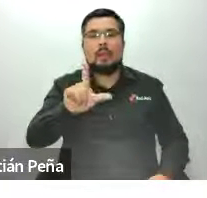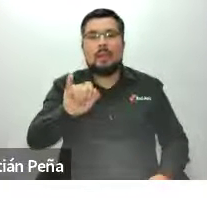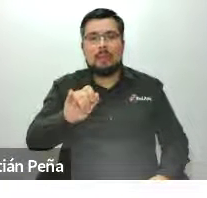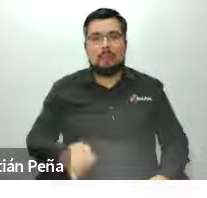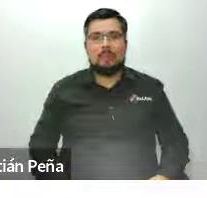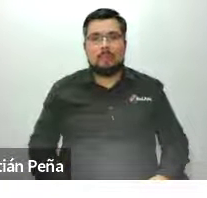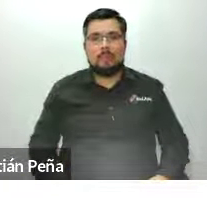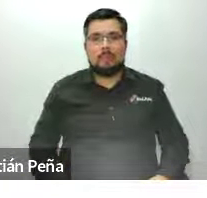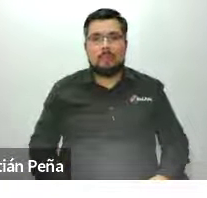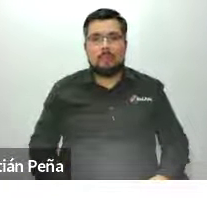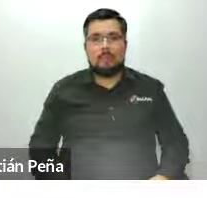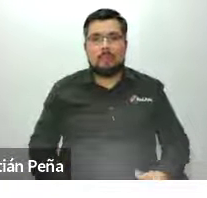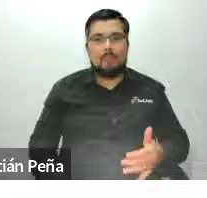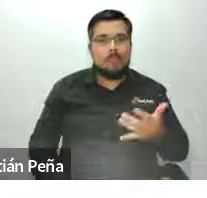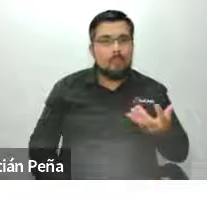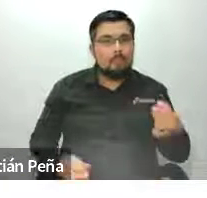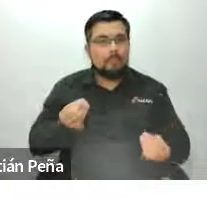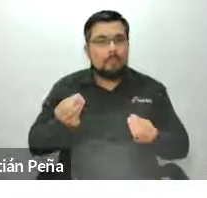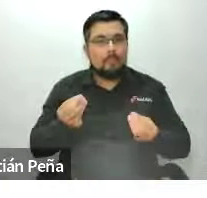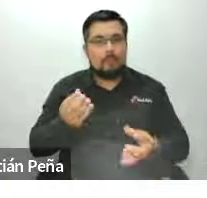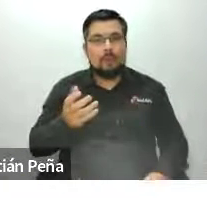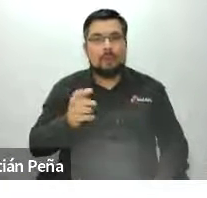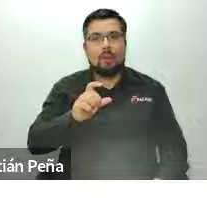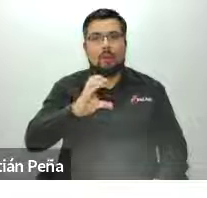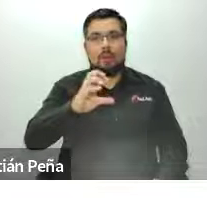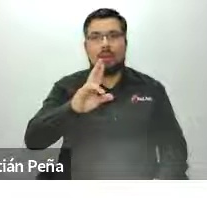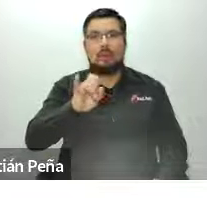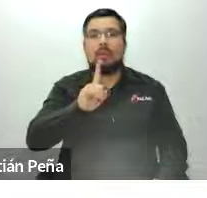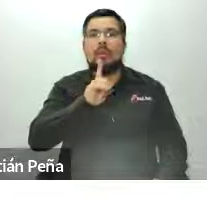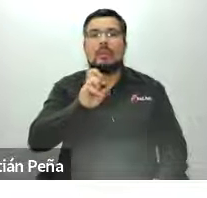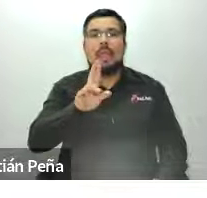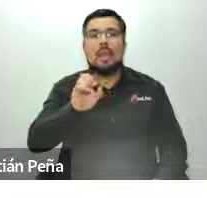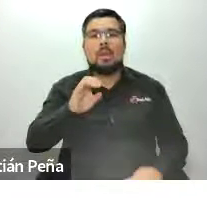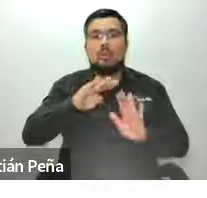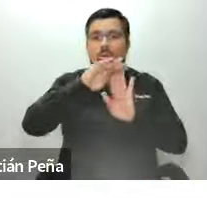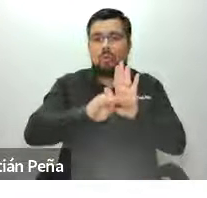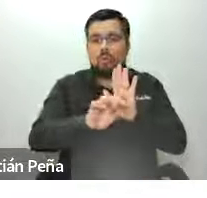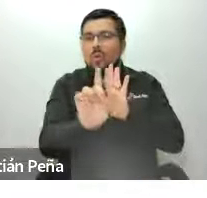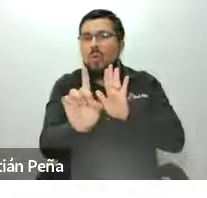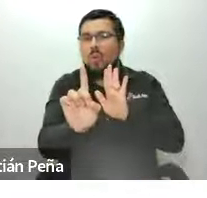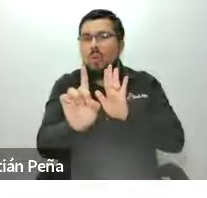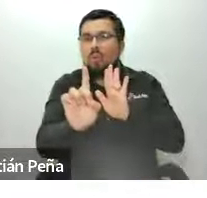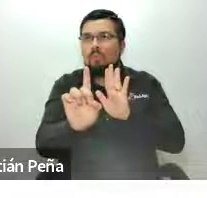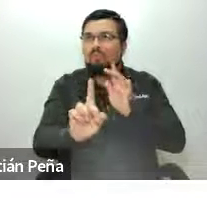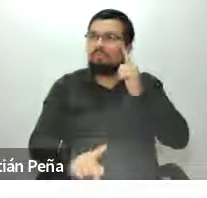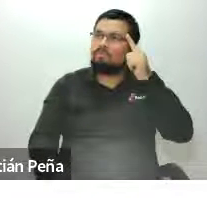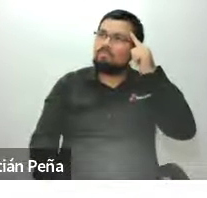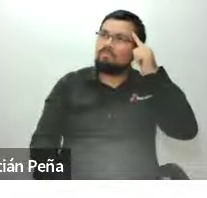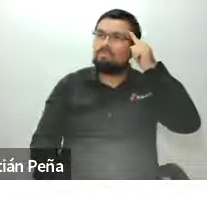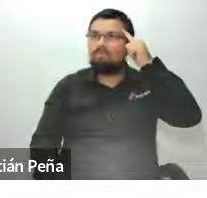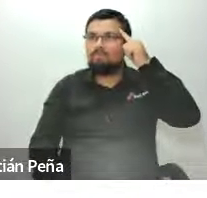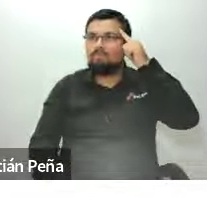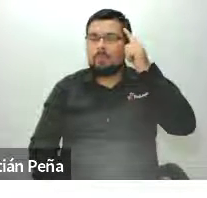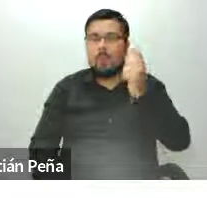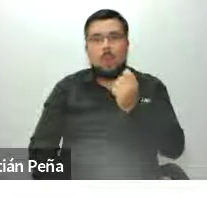para determinar, lo siento, no me aprendí el PPT, para determinar cuáles van a